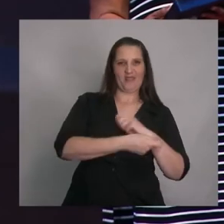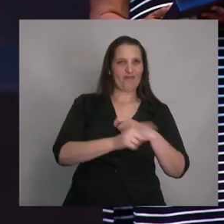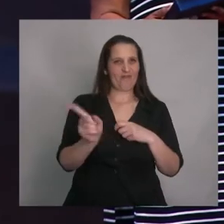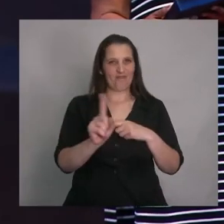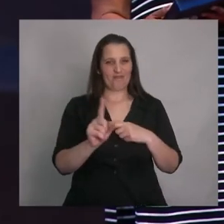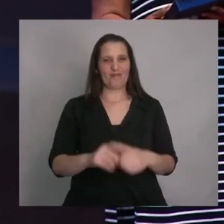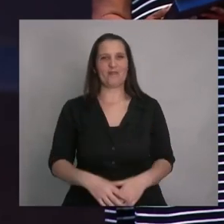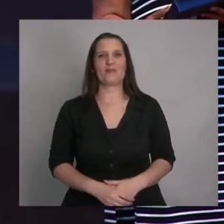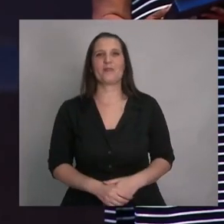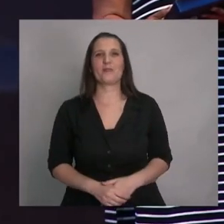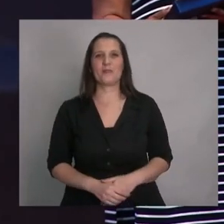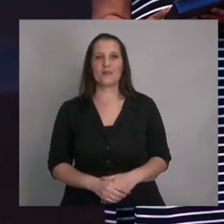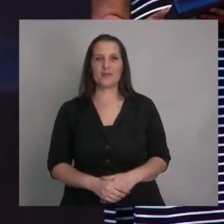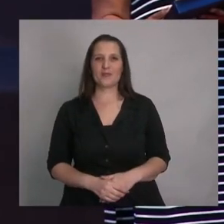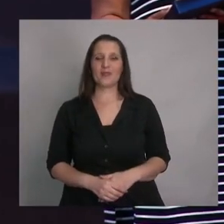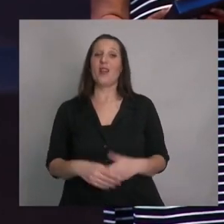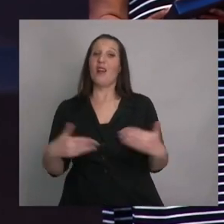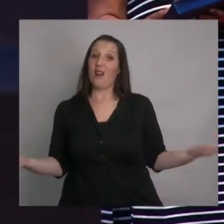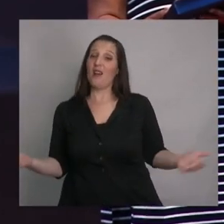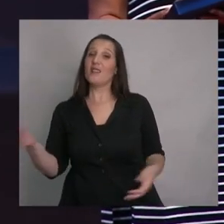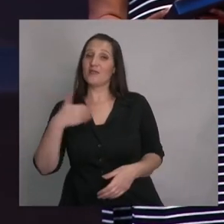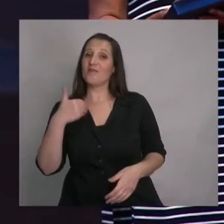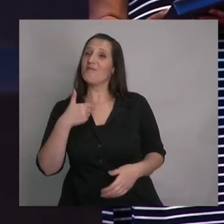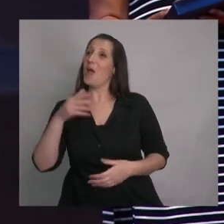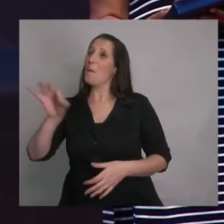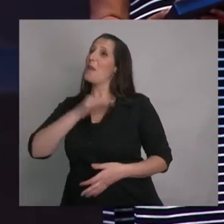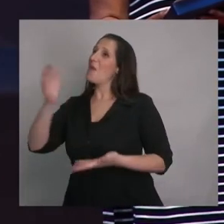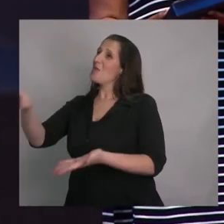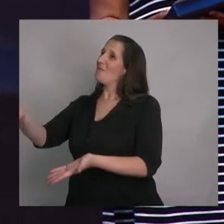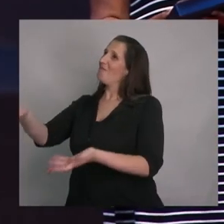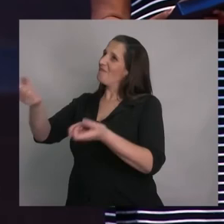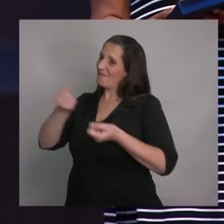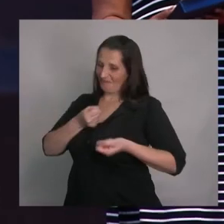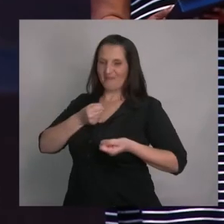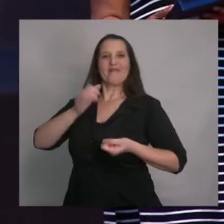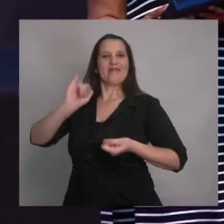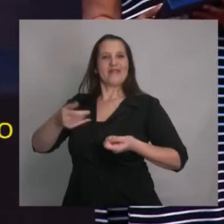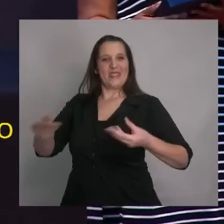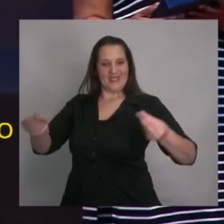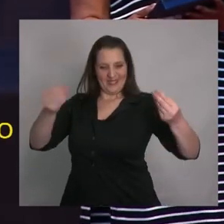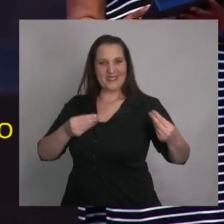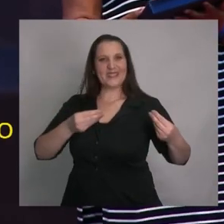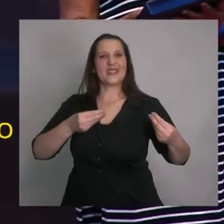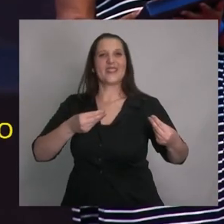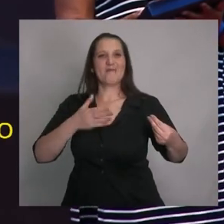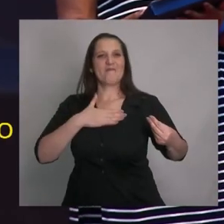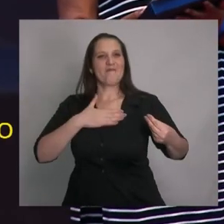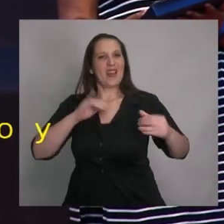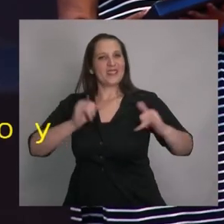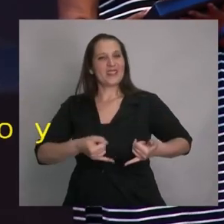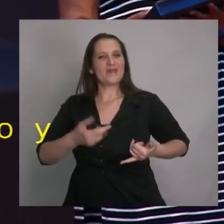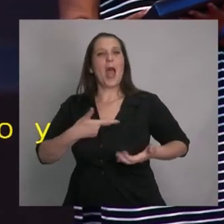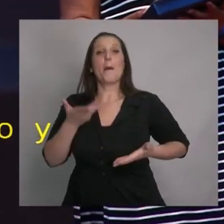acepta o no hay es que mike hombres detrás pp desprecia los